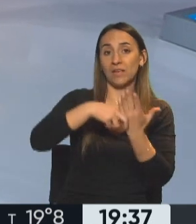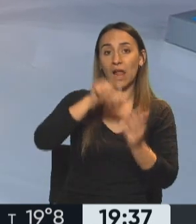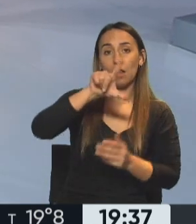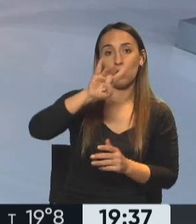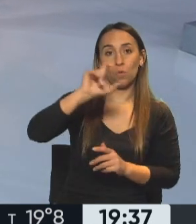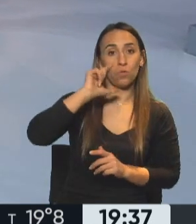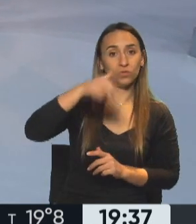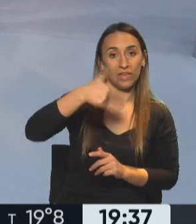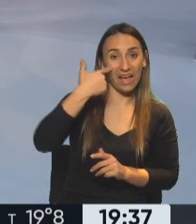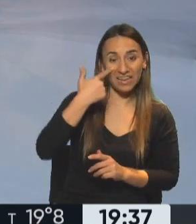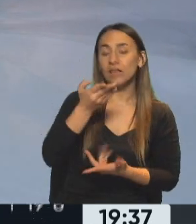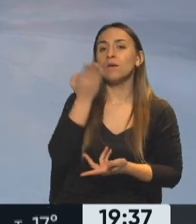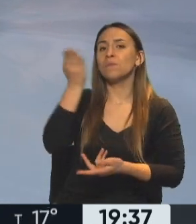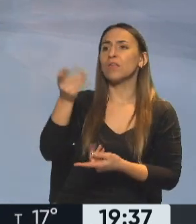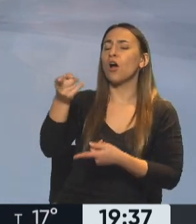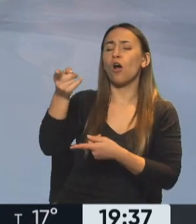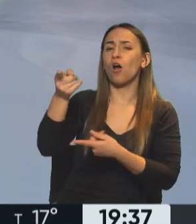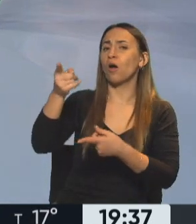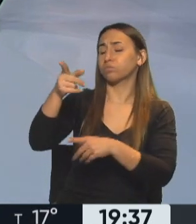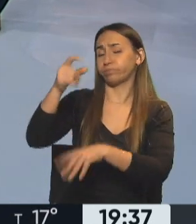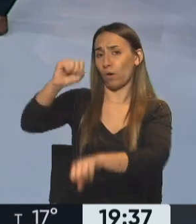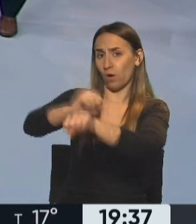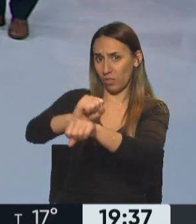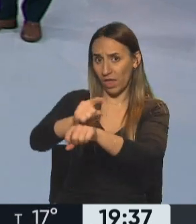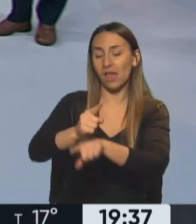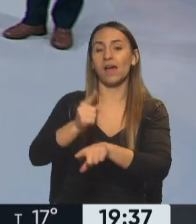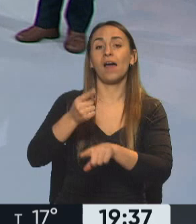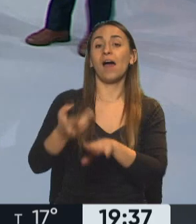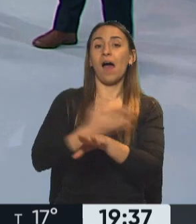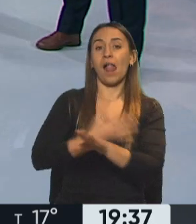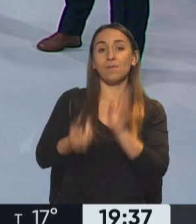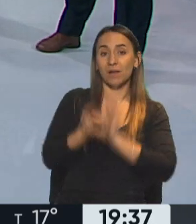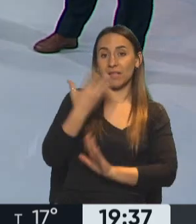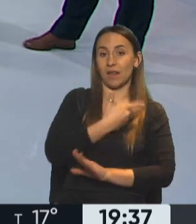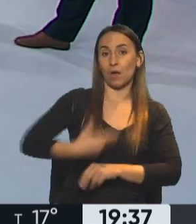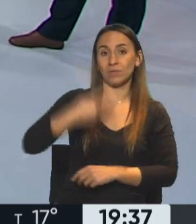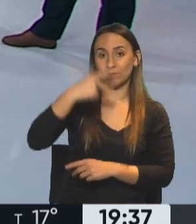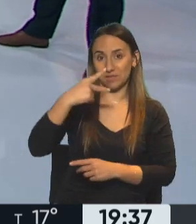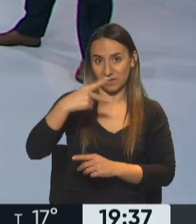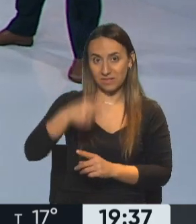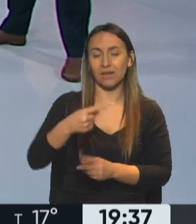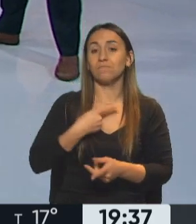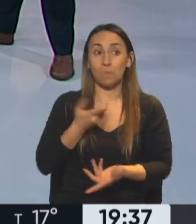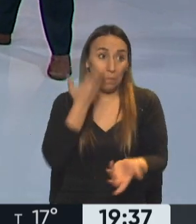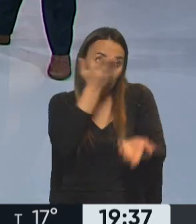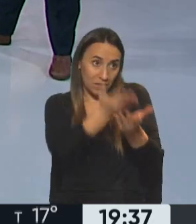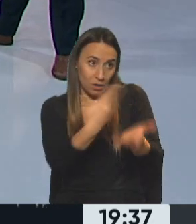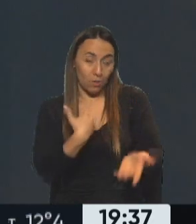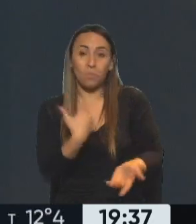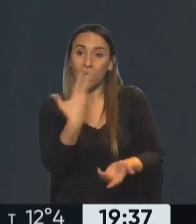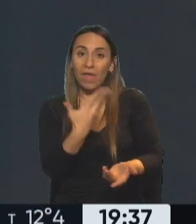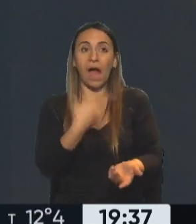Luciani, recordemos que hoy temprano, promediando la mañana, la vicepresidenta había pedido la posibilidad de expresarse, Horacio. Y en el